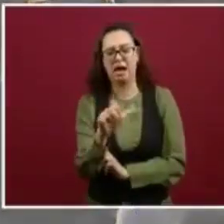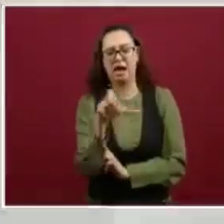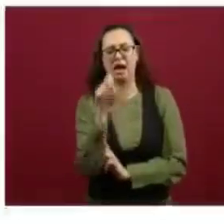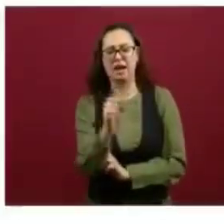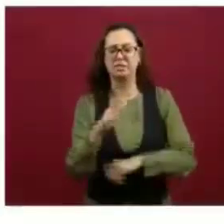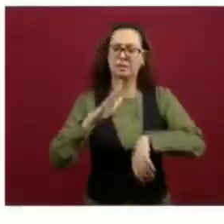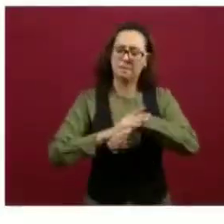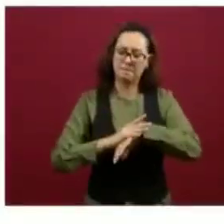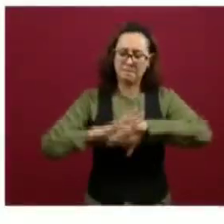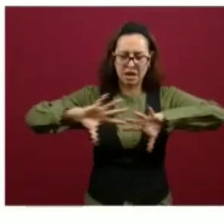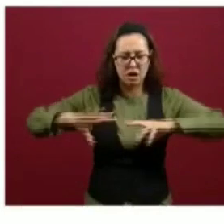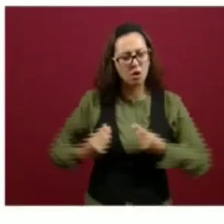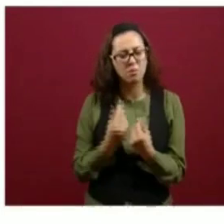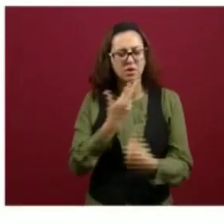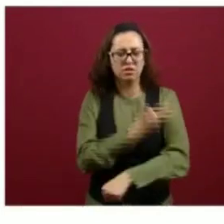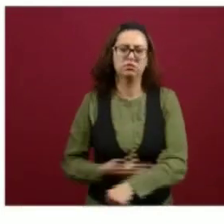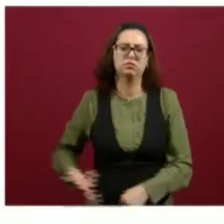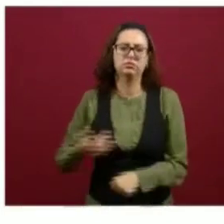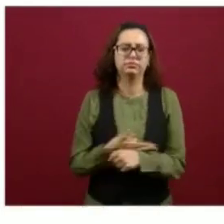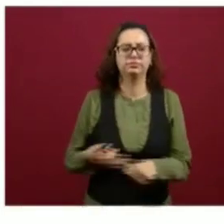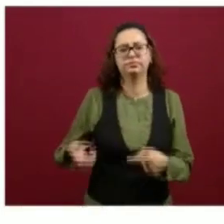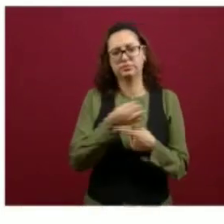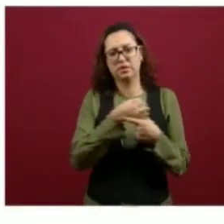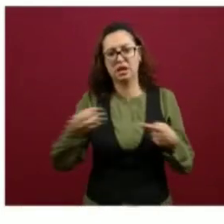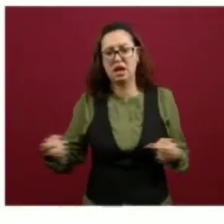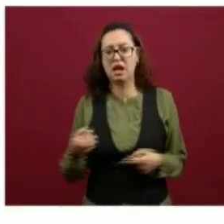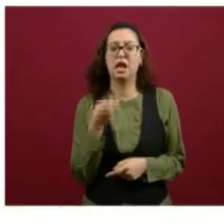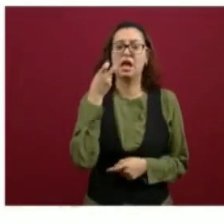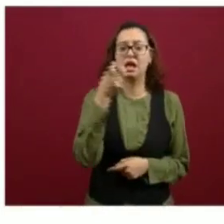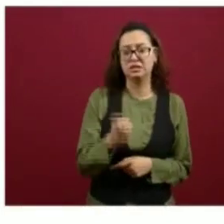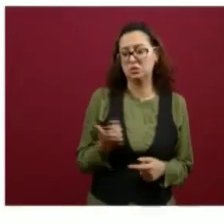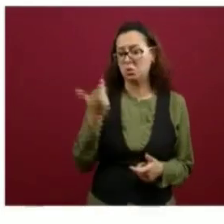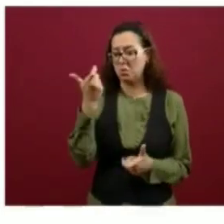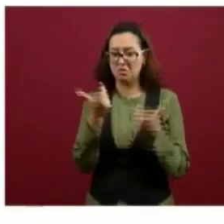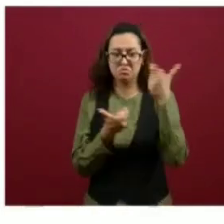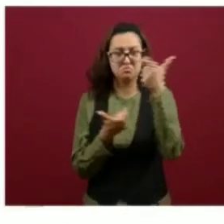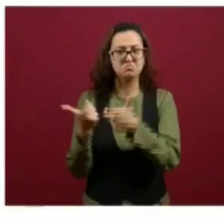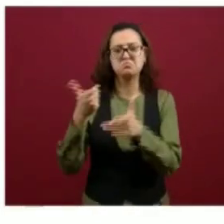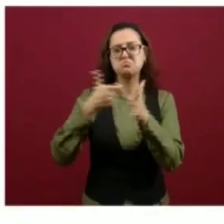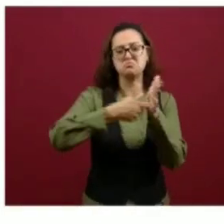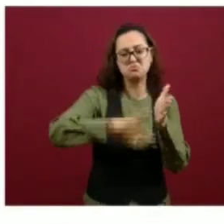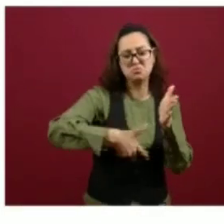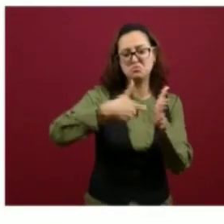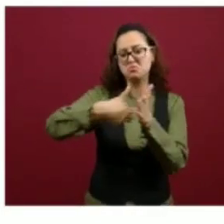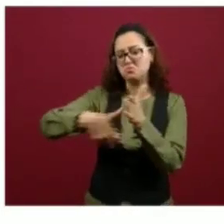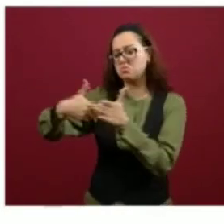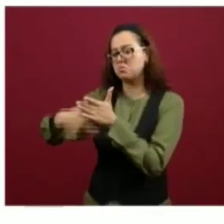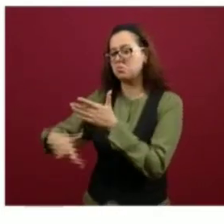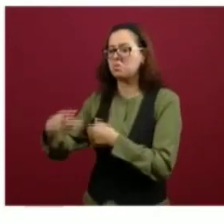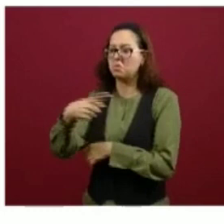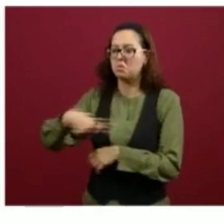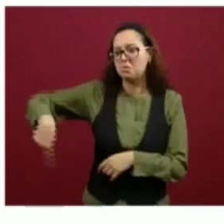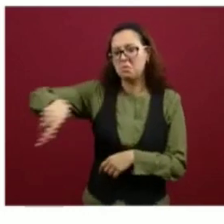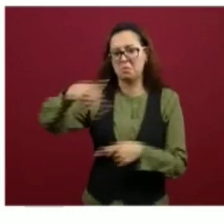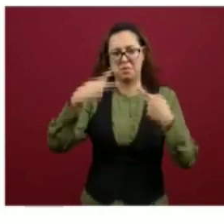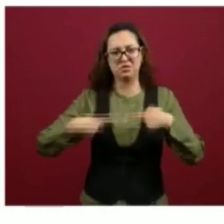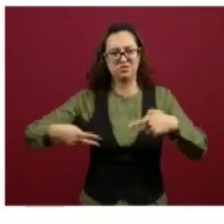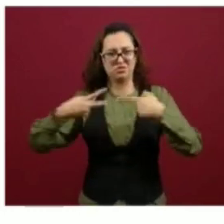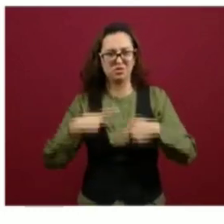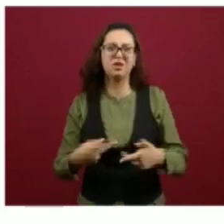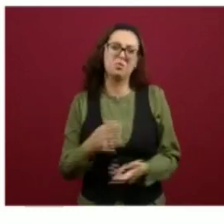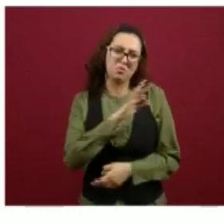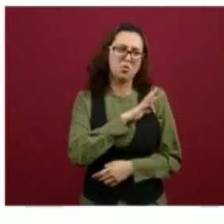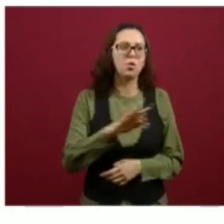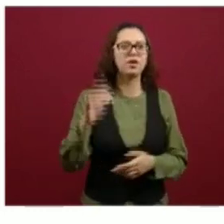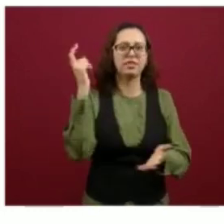logística mucho más profunda. Entonces, esto va a bajar los precios y va a permitir que más gente tenga acceso a la energía.